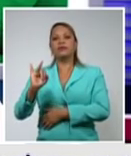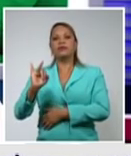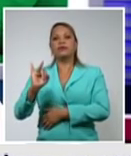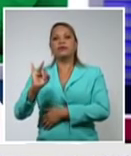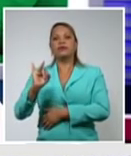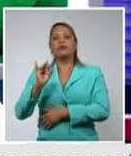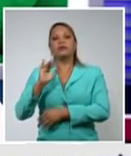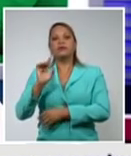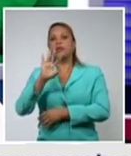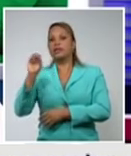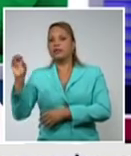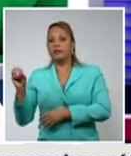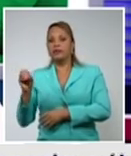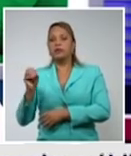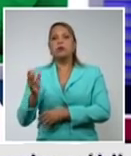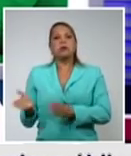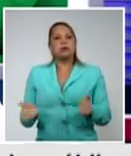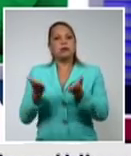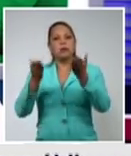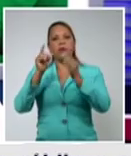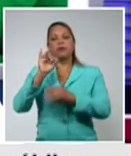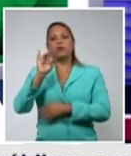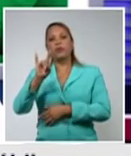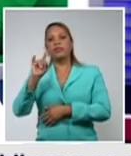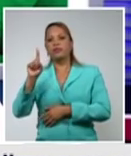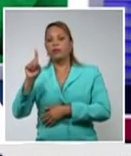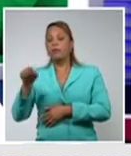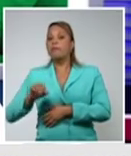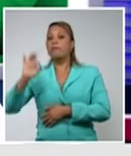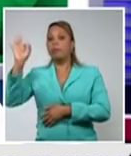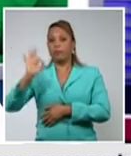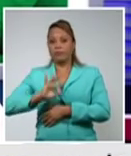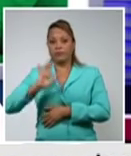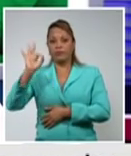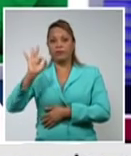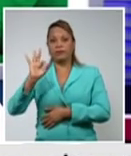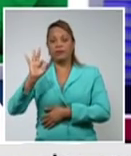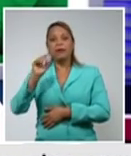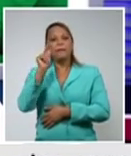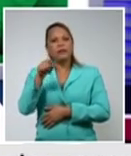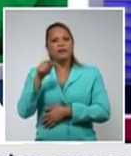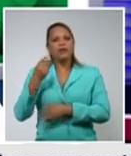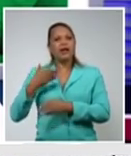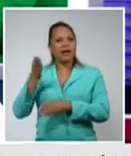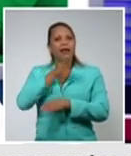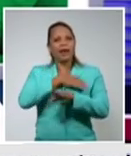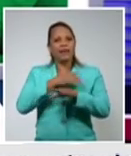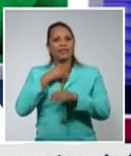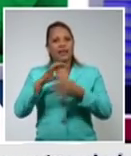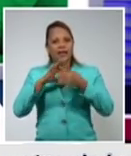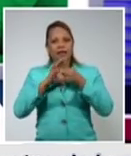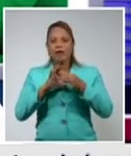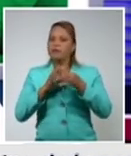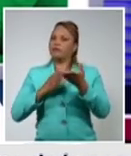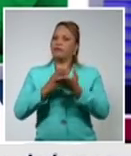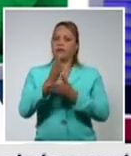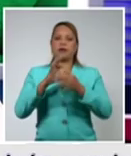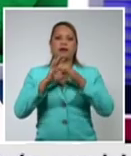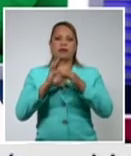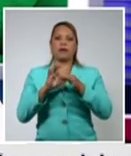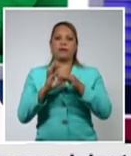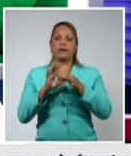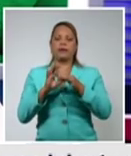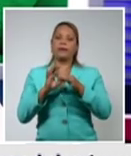recuperados el 91%, y la paciente que habíamos mencionado ayer grave, se mantiene grave, pero un